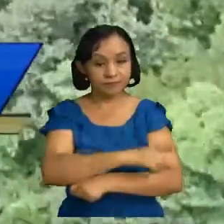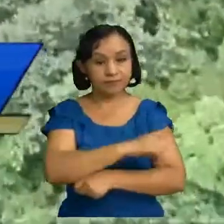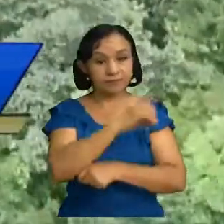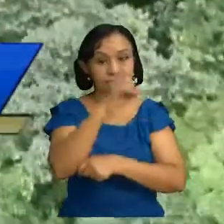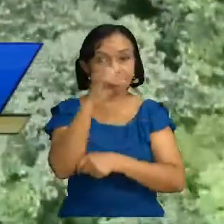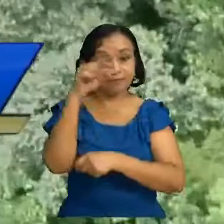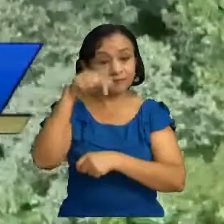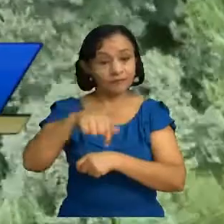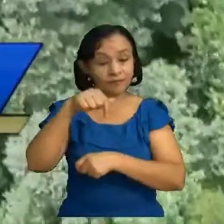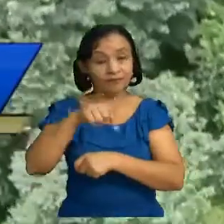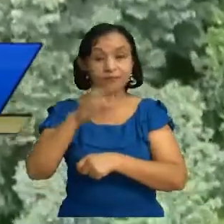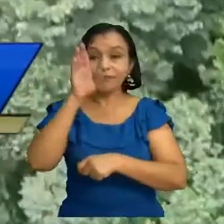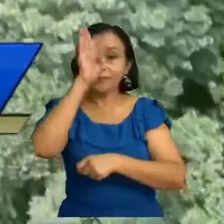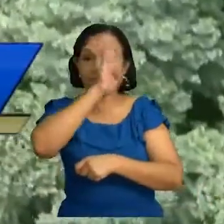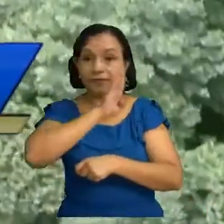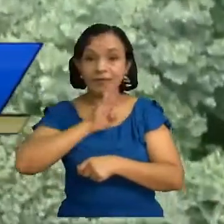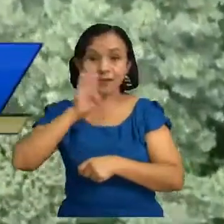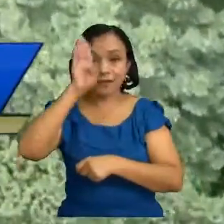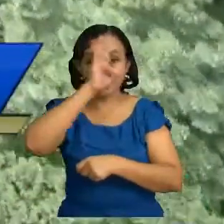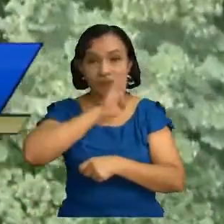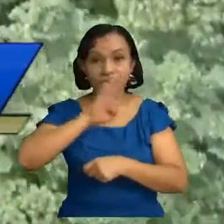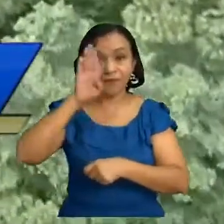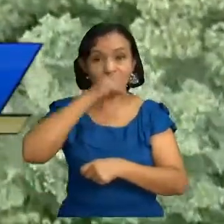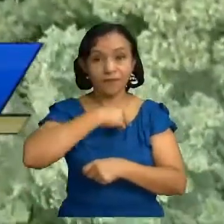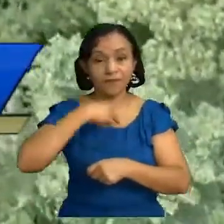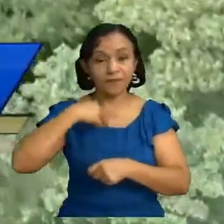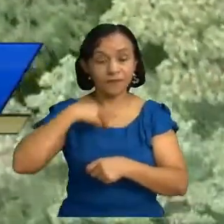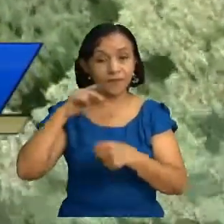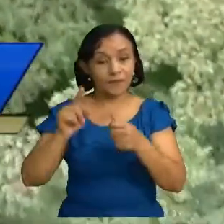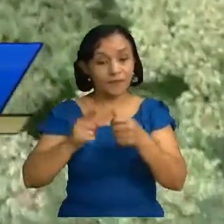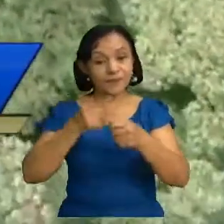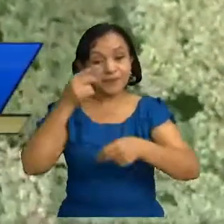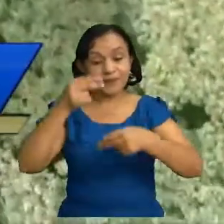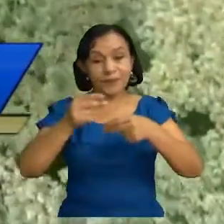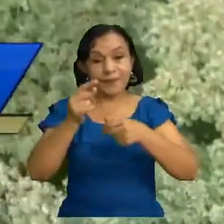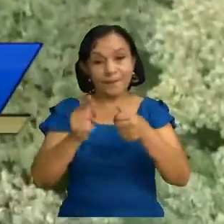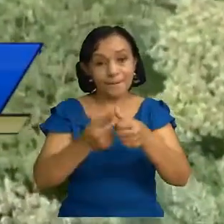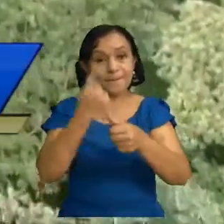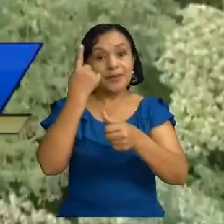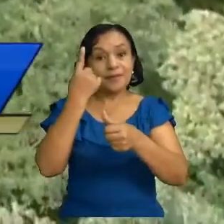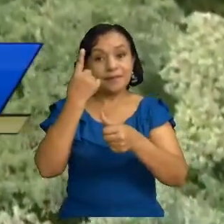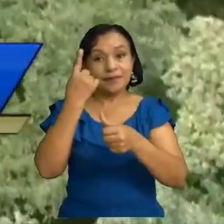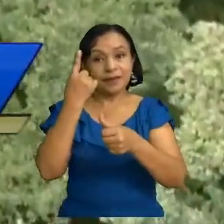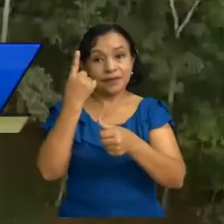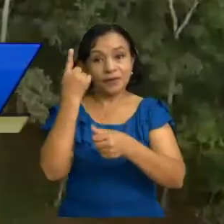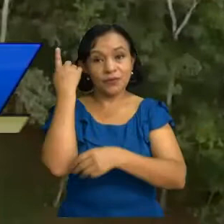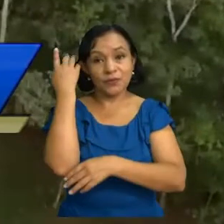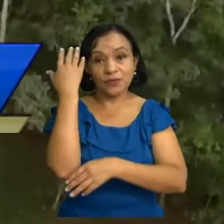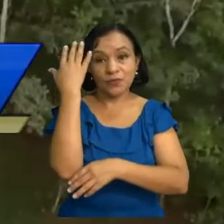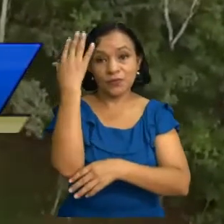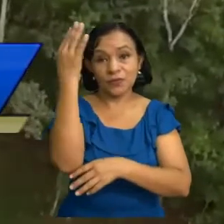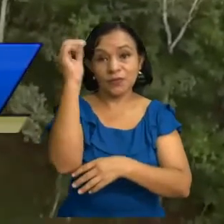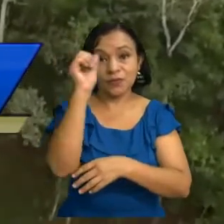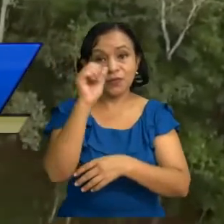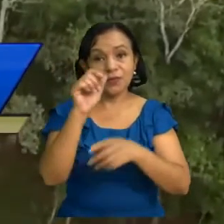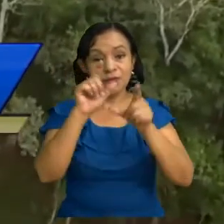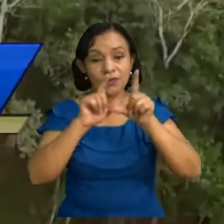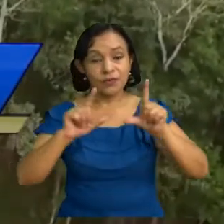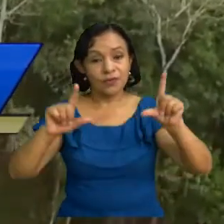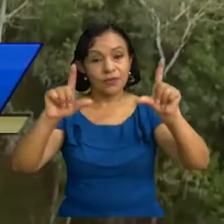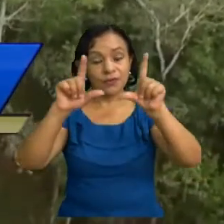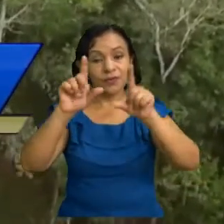estamos en bluefields lo tienen laborando al primer arboreto nacional campos azules la región